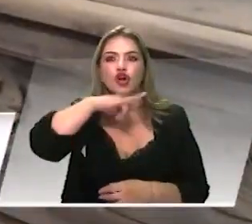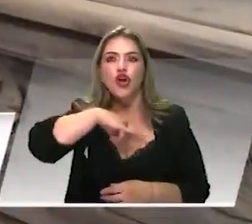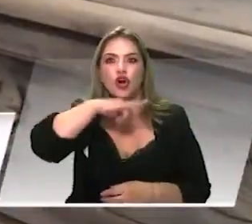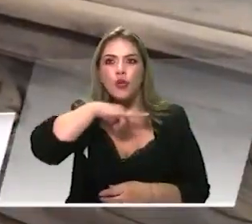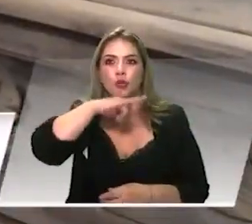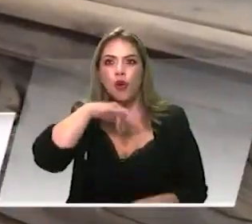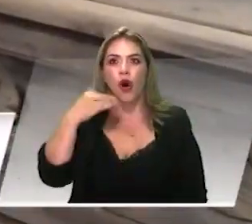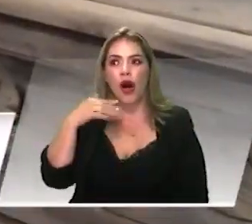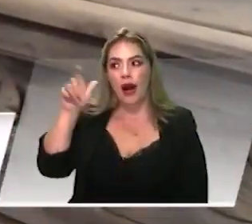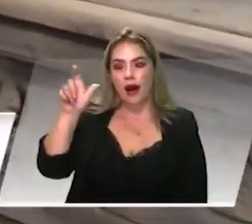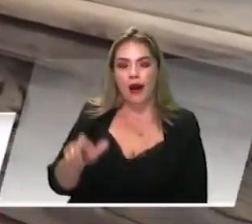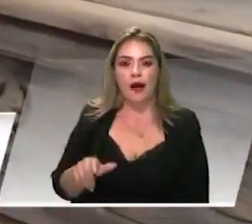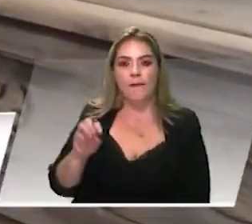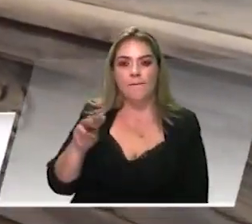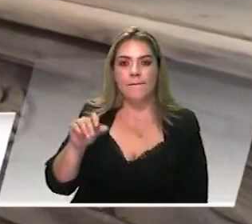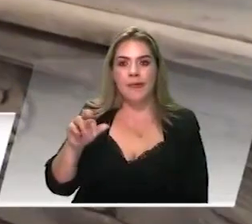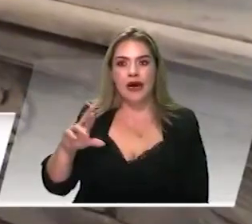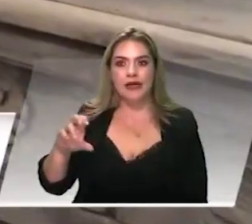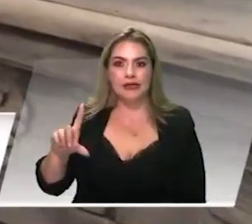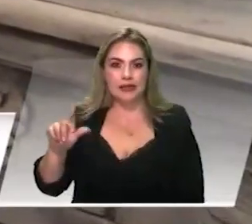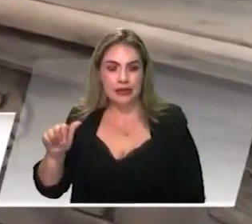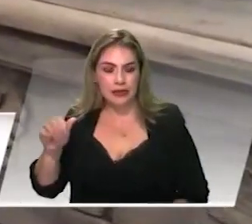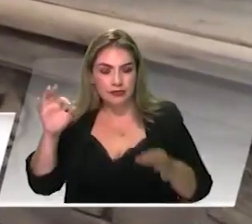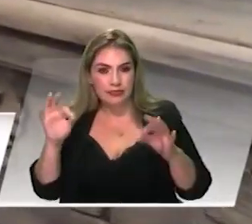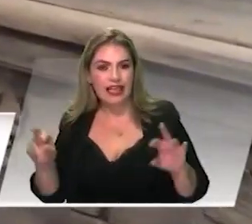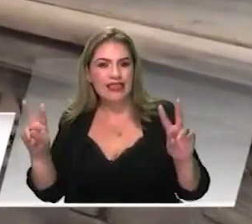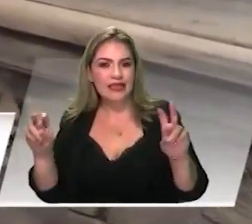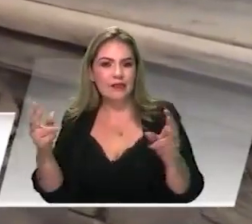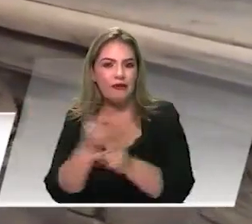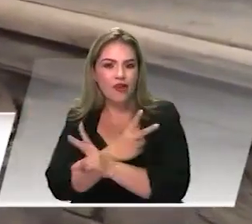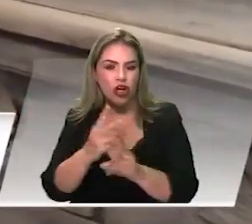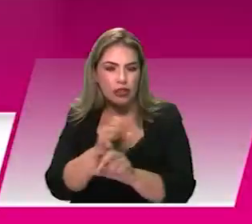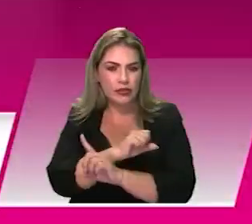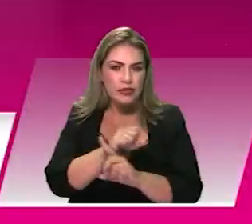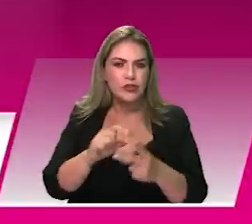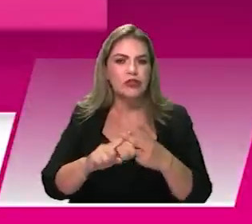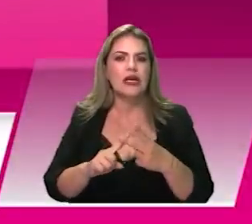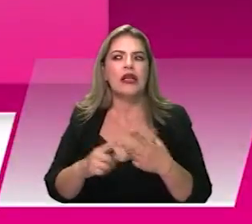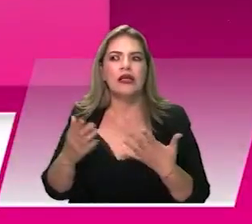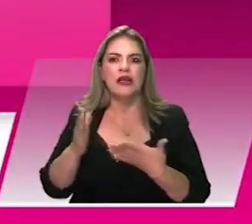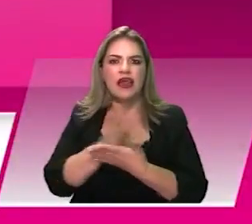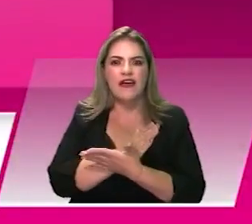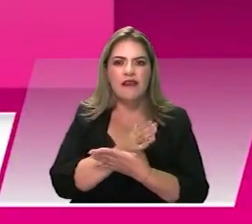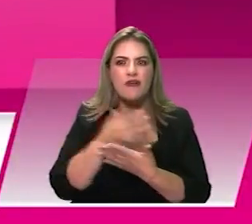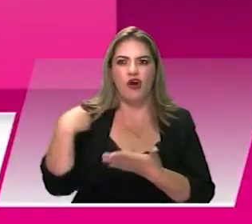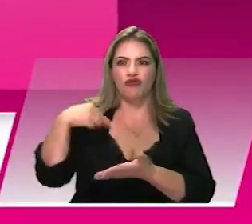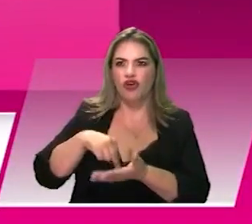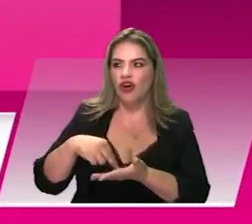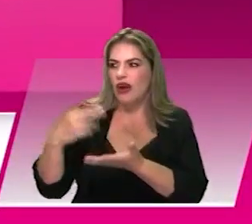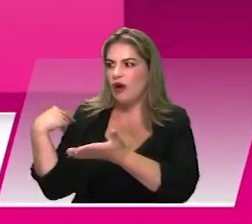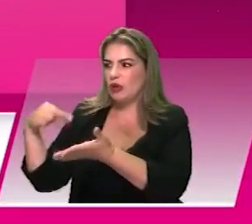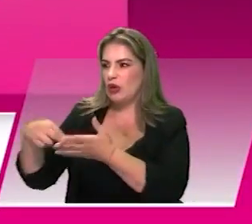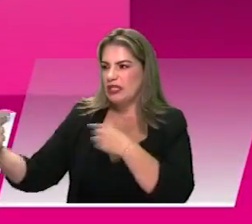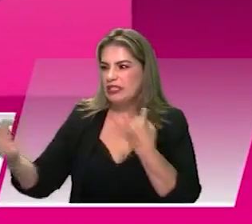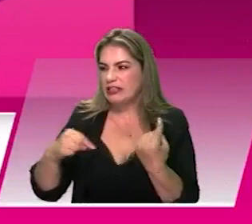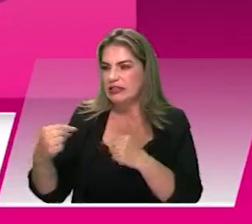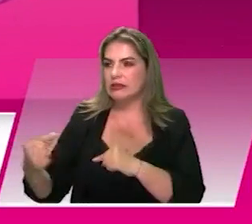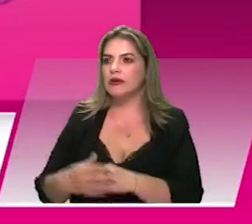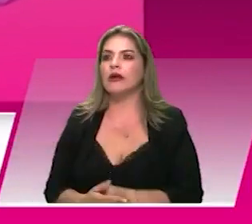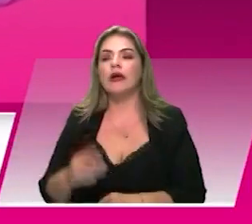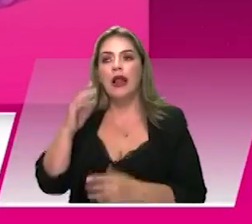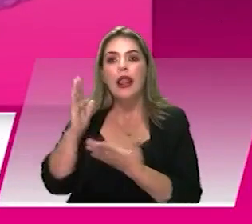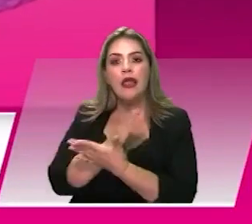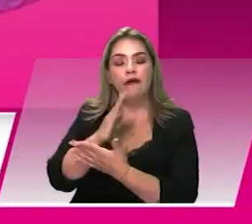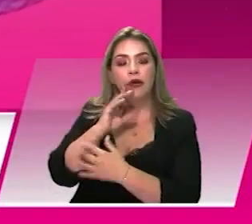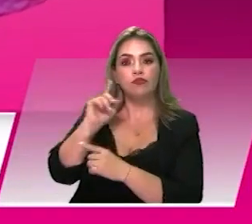Giral, para hablar de los conflictos sociales y la guerra desde la literatura. Su libro A mediodía llovía pájaros narra la